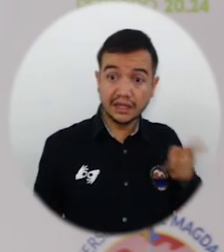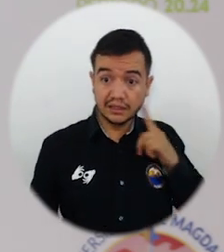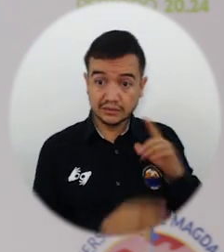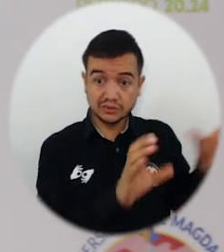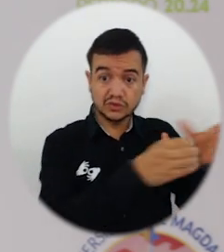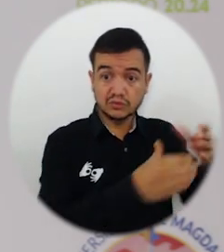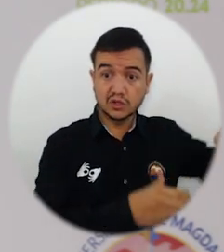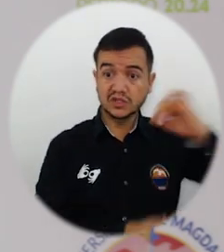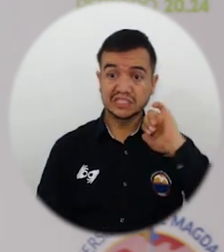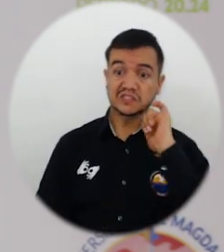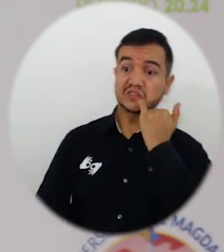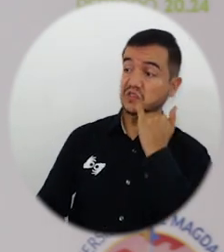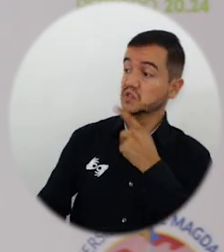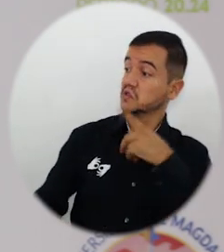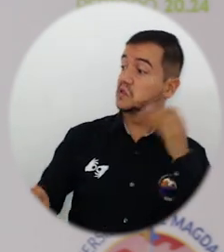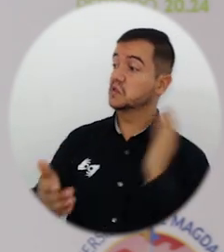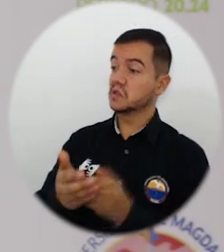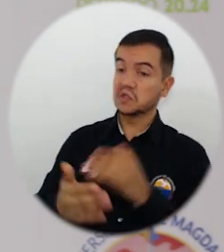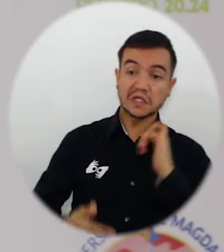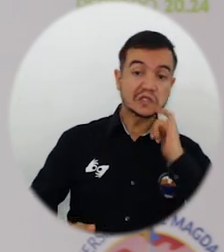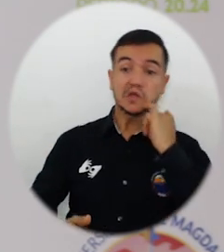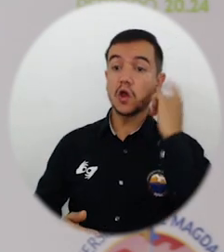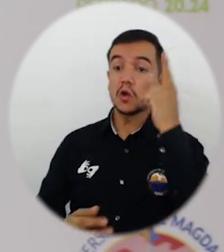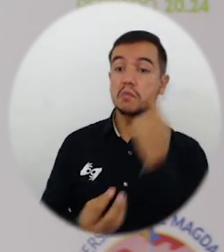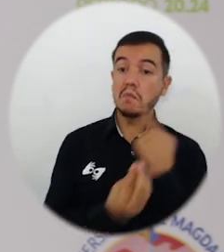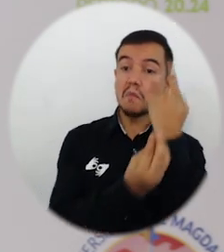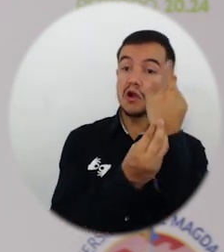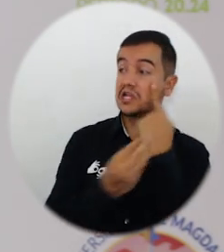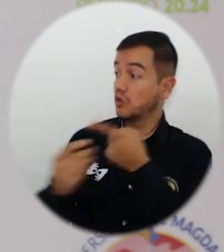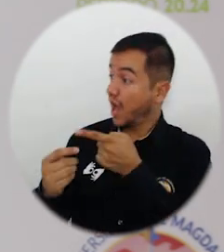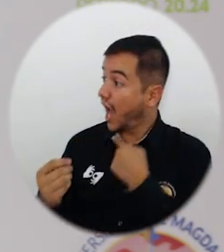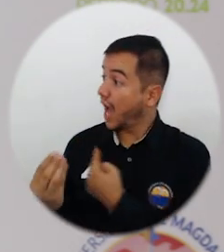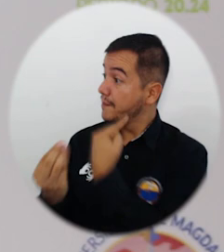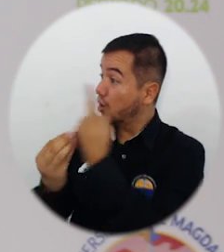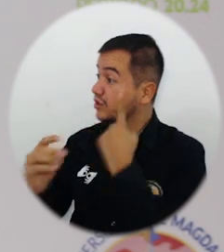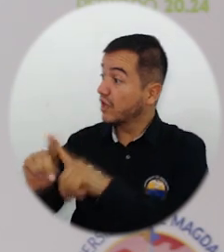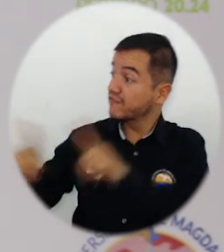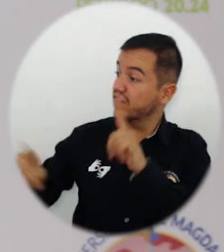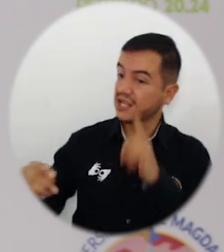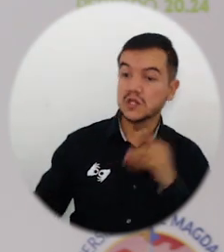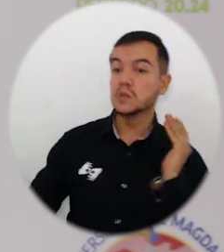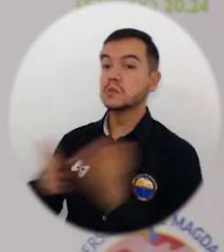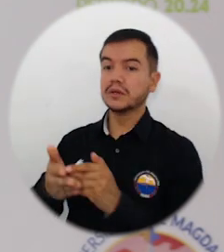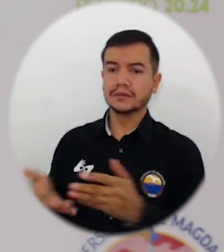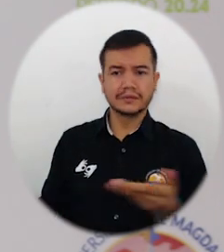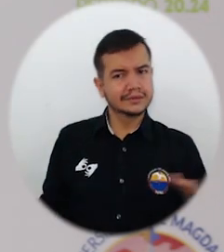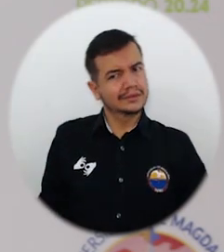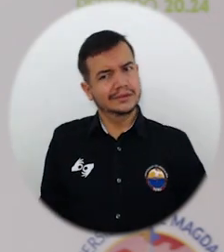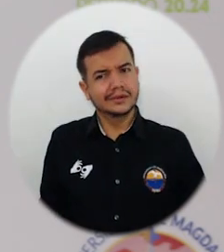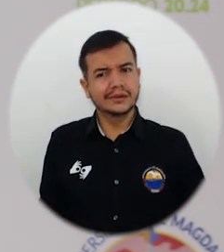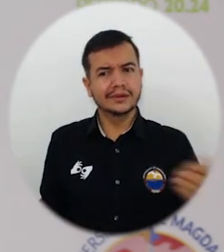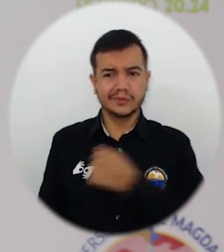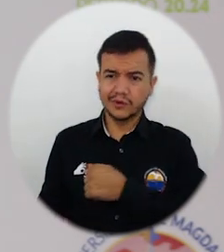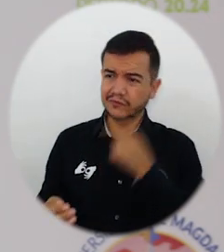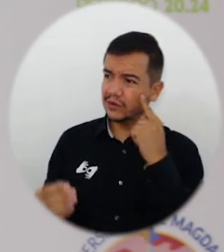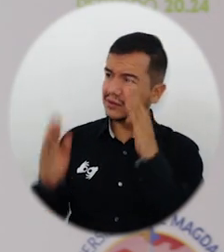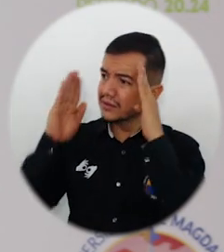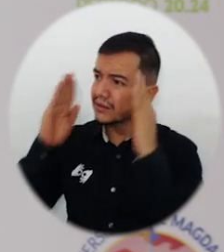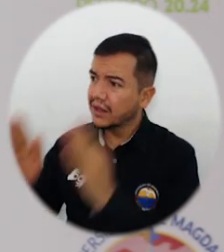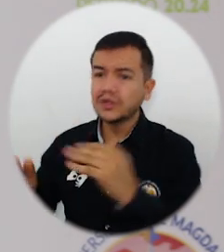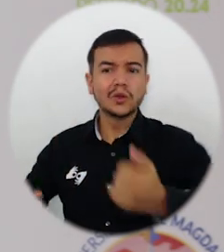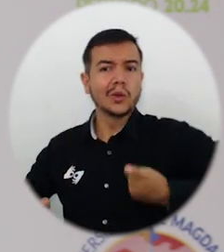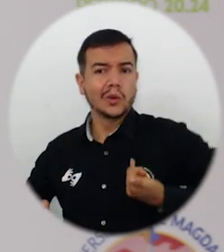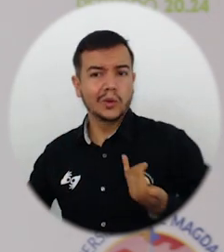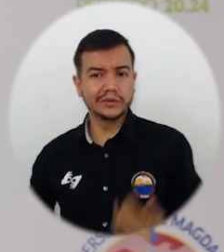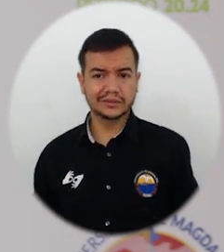entenderlo. Yo quiero hacer un llamado a todas estas personas que por redes han insultado al vicerrector, insultan a la universidad. La motivación